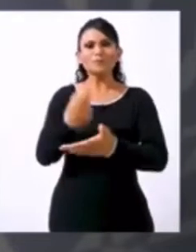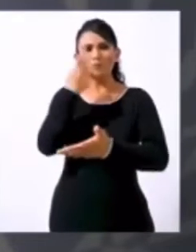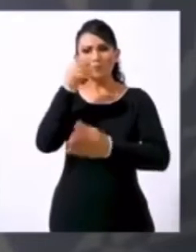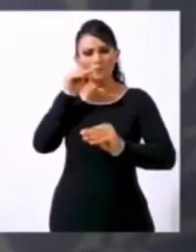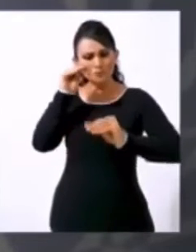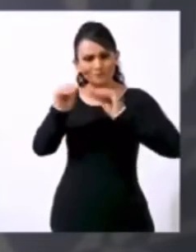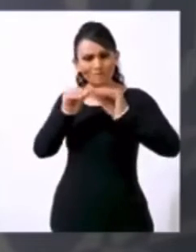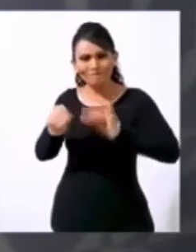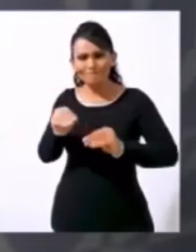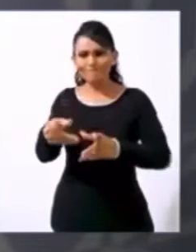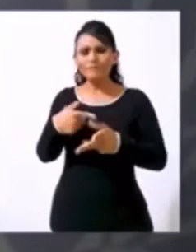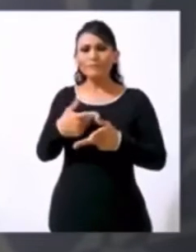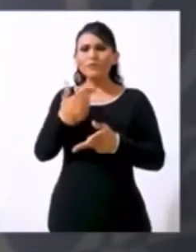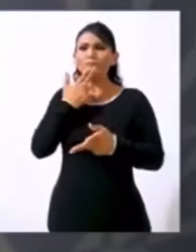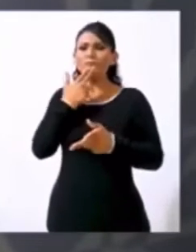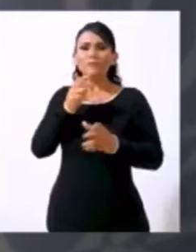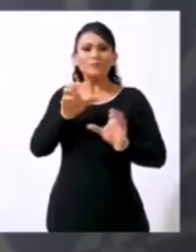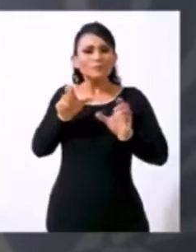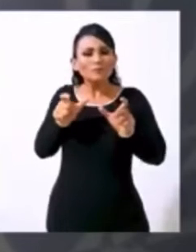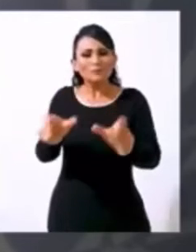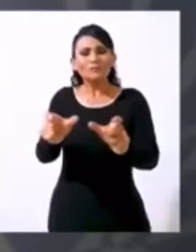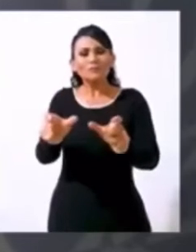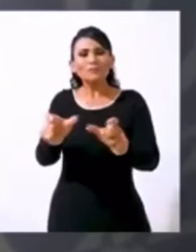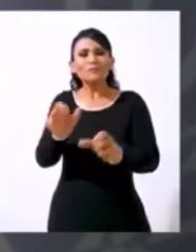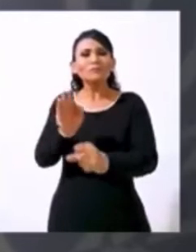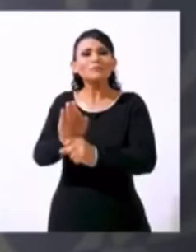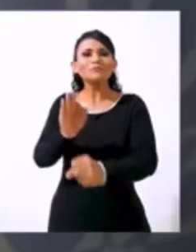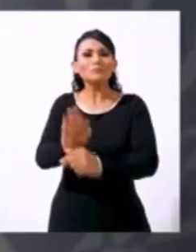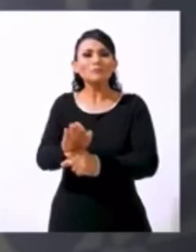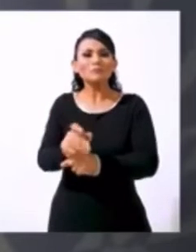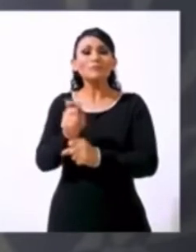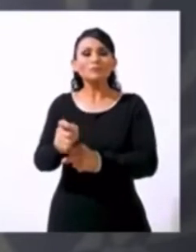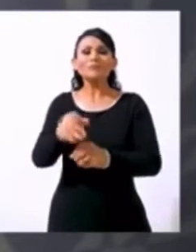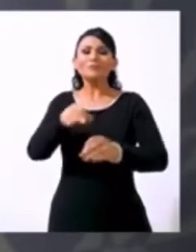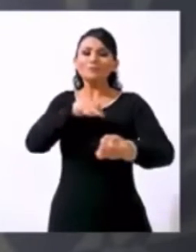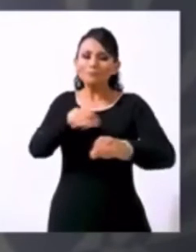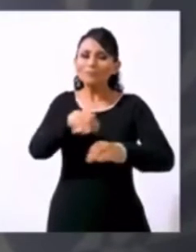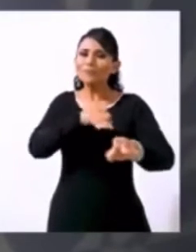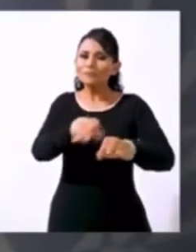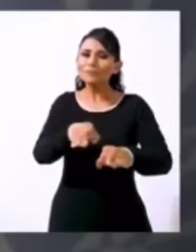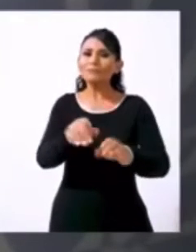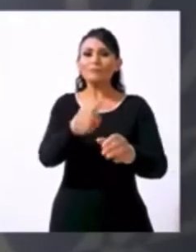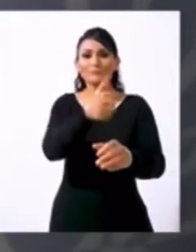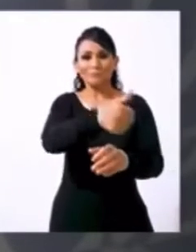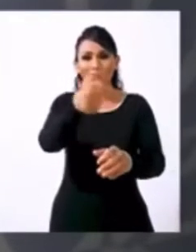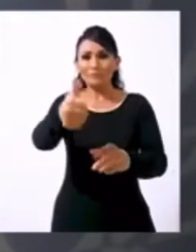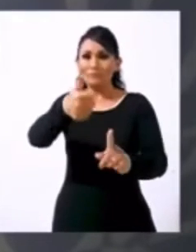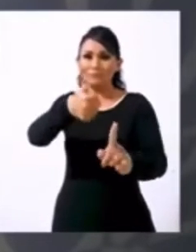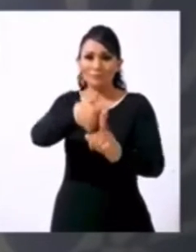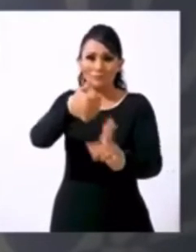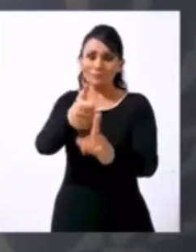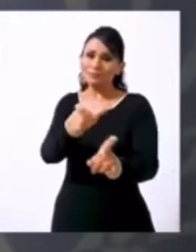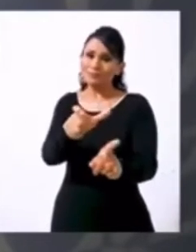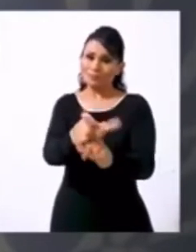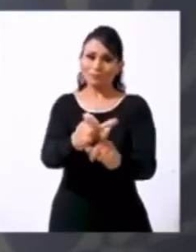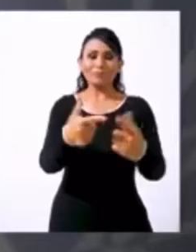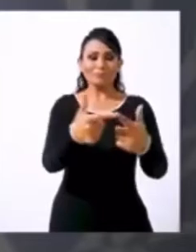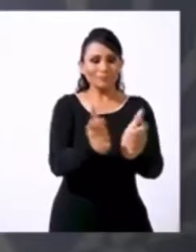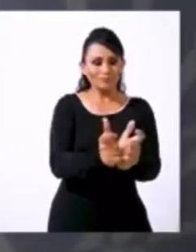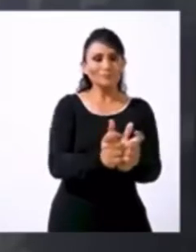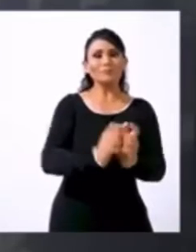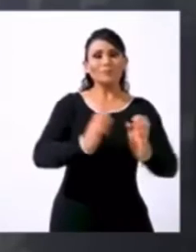para proteger lo más posible las fuentes de empleo en conjunto con el Comité de Emergencia